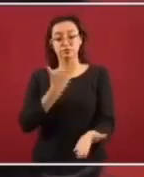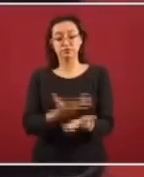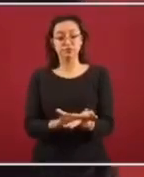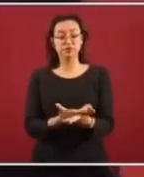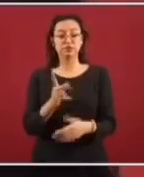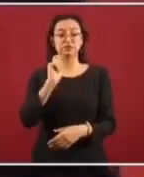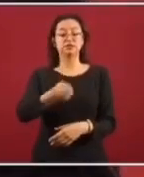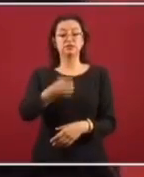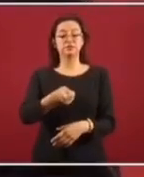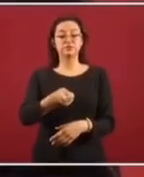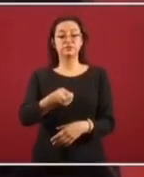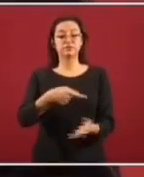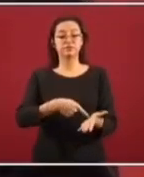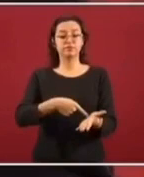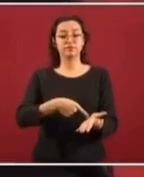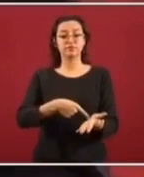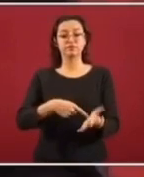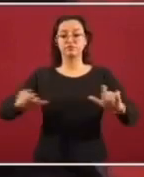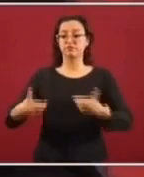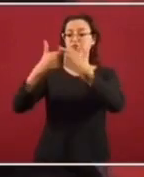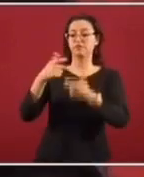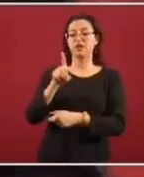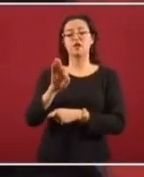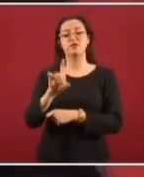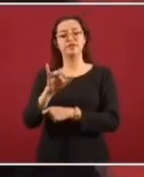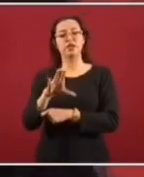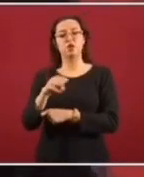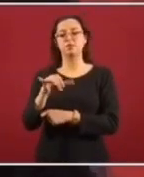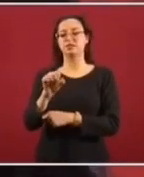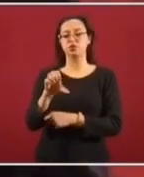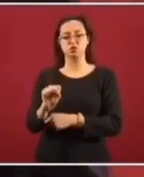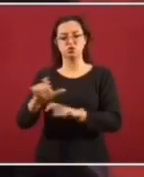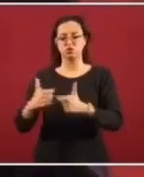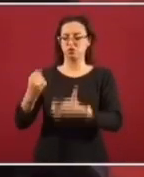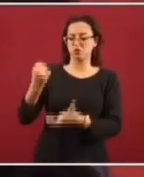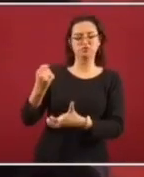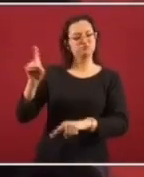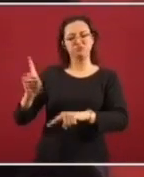la extinción de fideicomisos y fondos